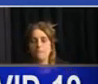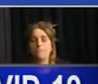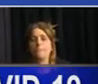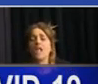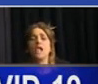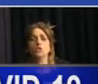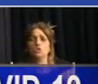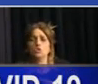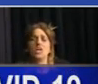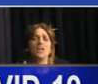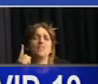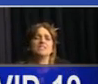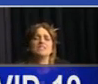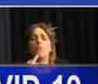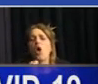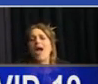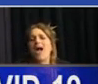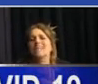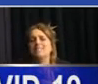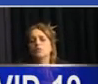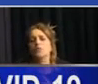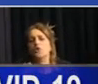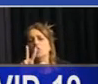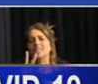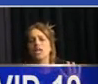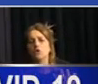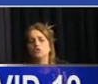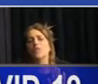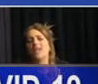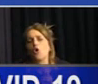hemos decidido reglamentar el artículo 38 de la constitución